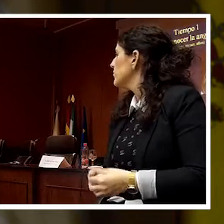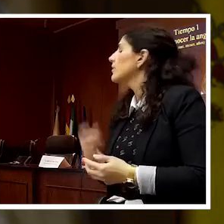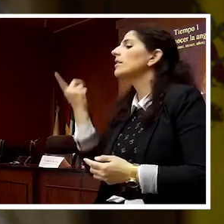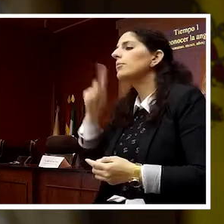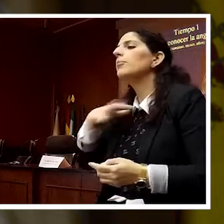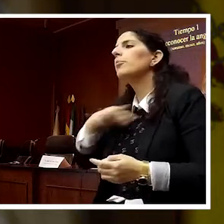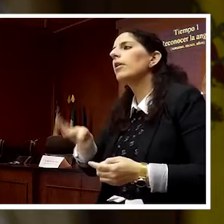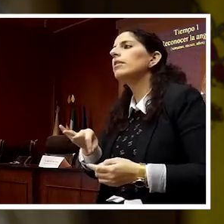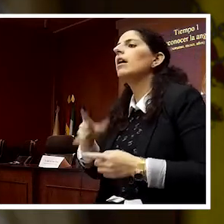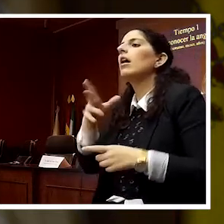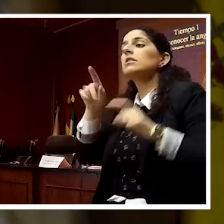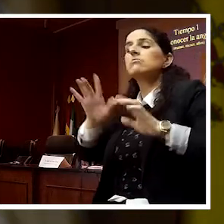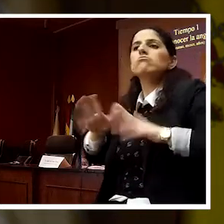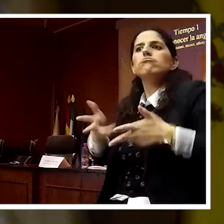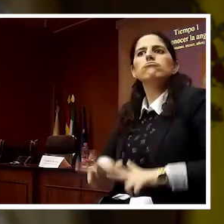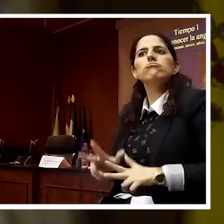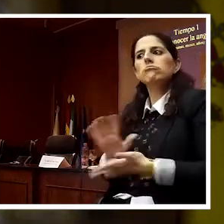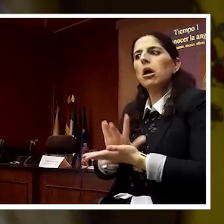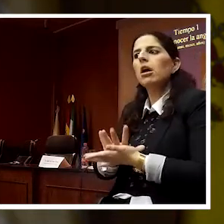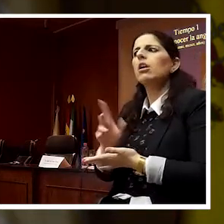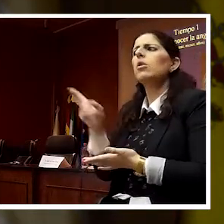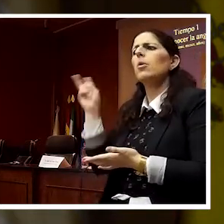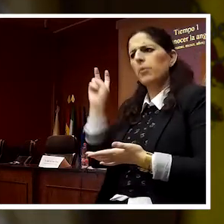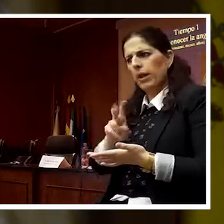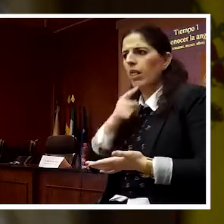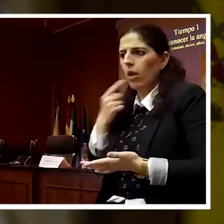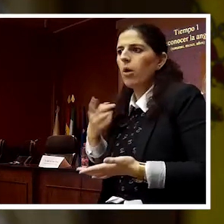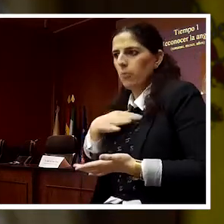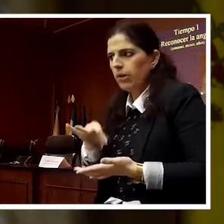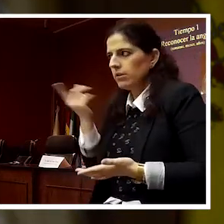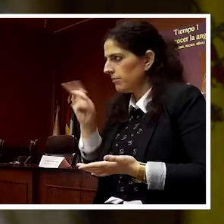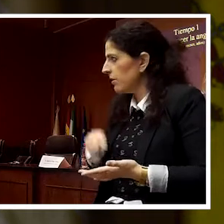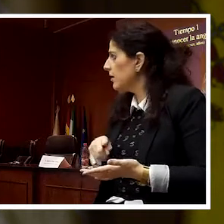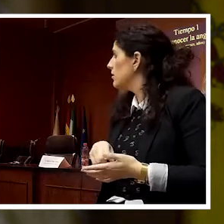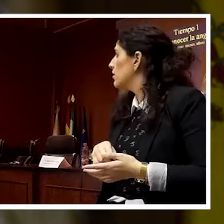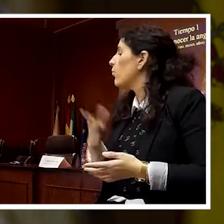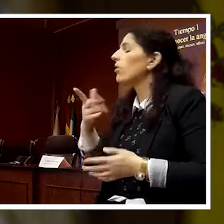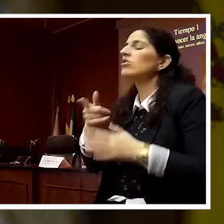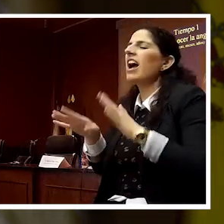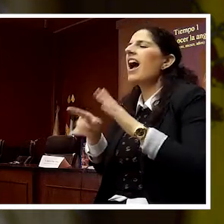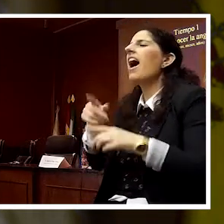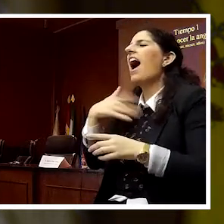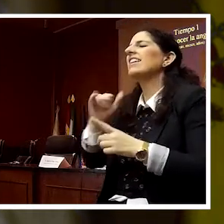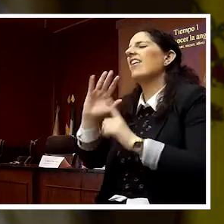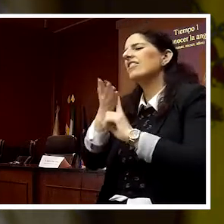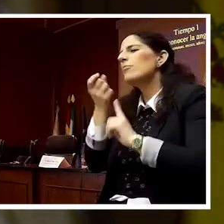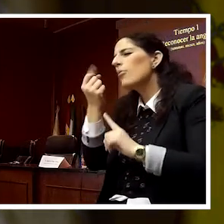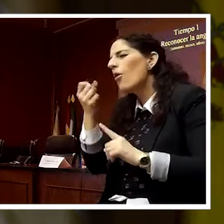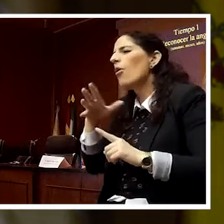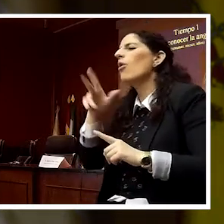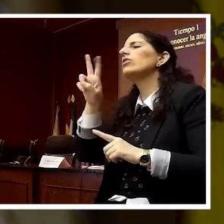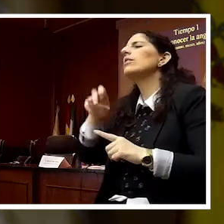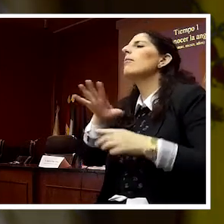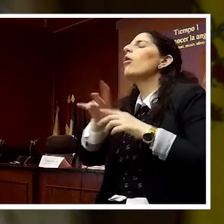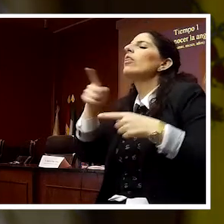también presentarse en reposo, cuando quizás cuando es más avanzado o cuando tiene un componente